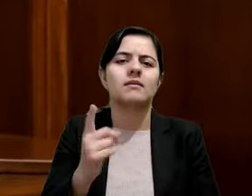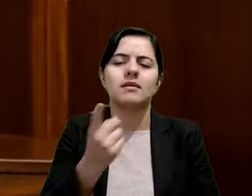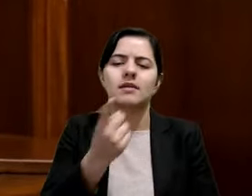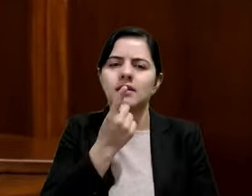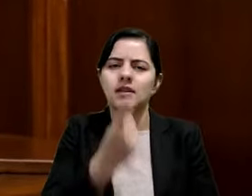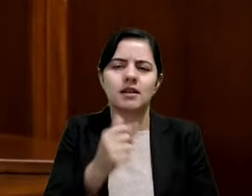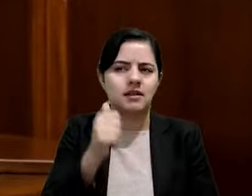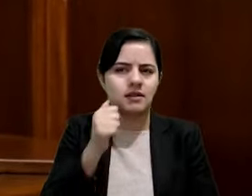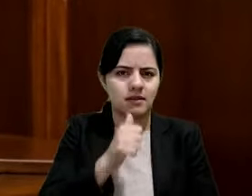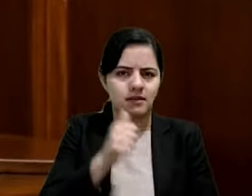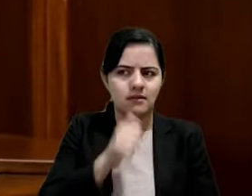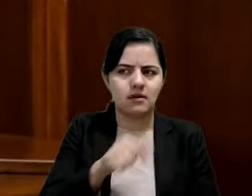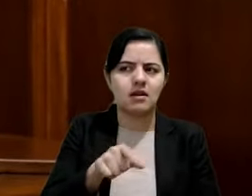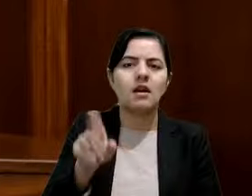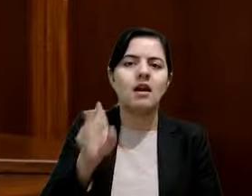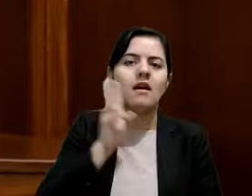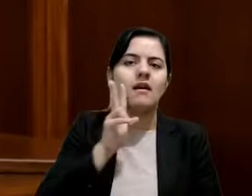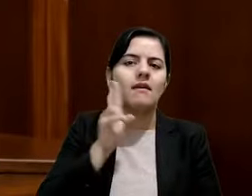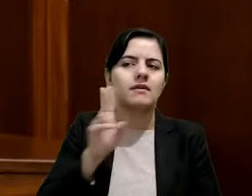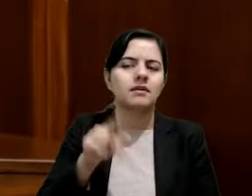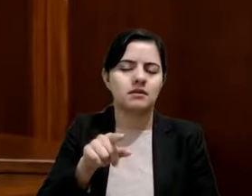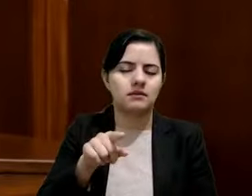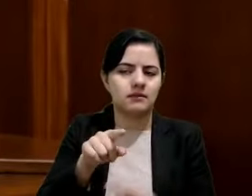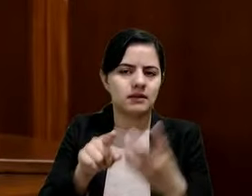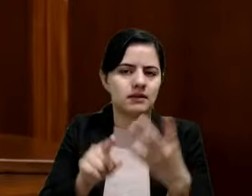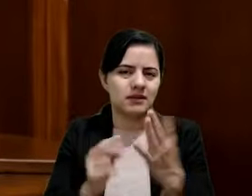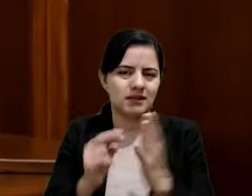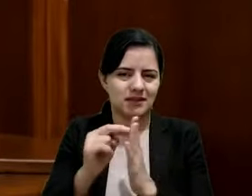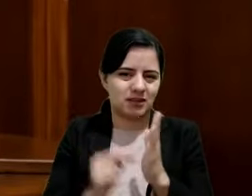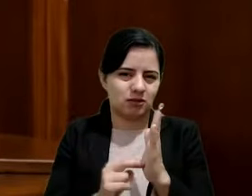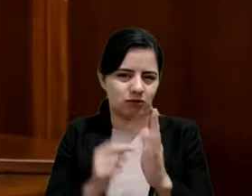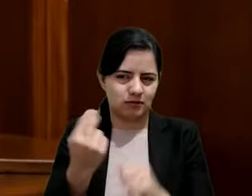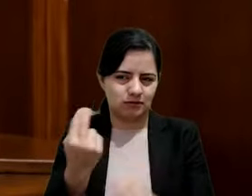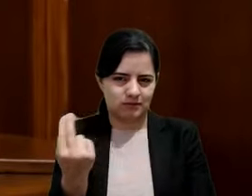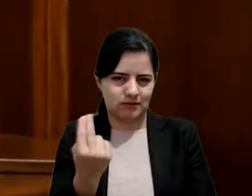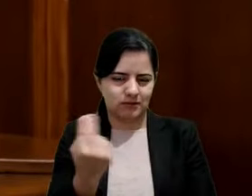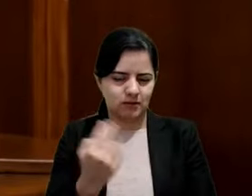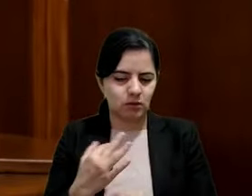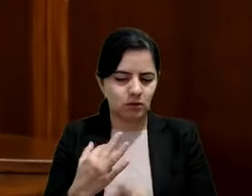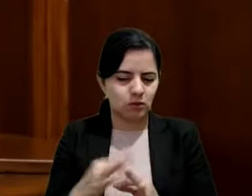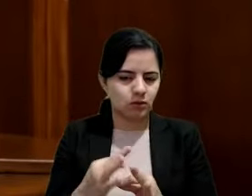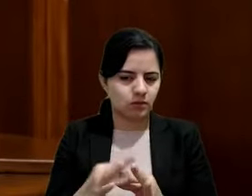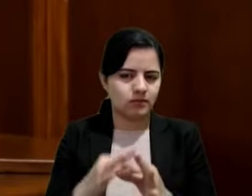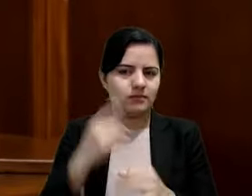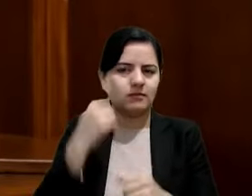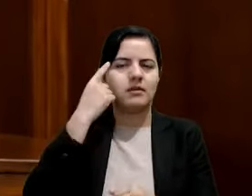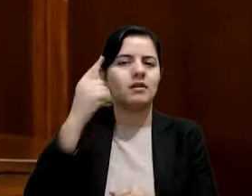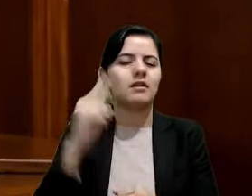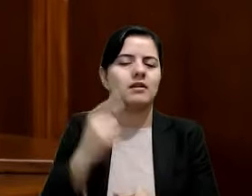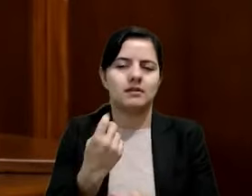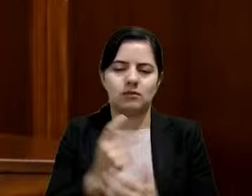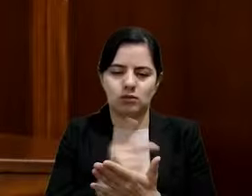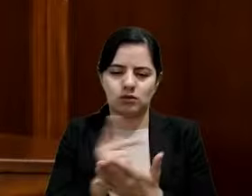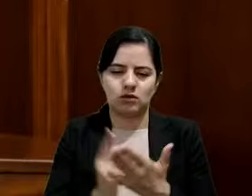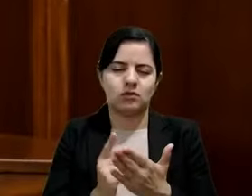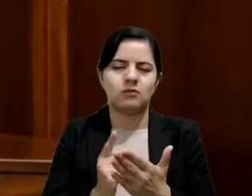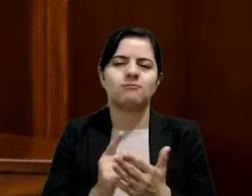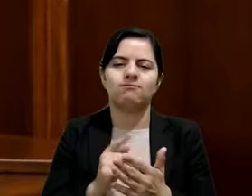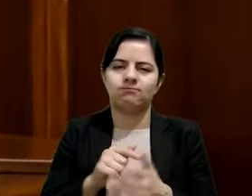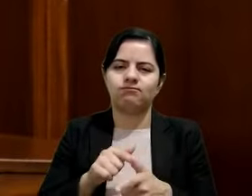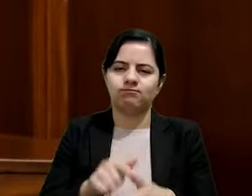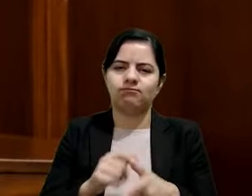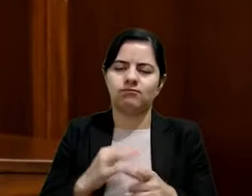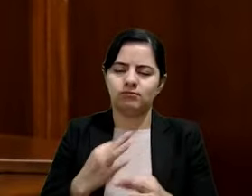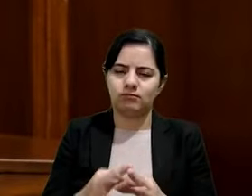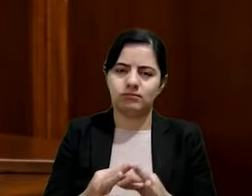se cumplan las características necesarias de los procesos para que se lleve a cabo este plan como un acto de